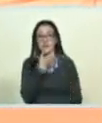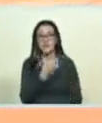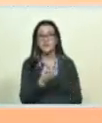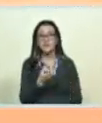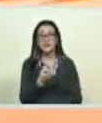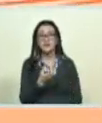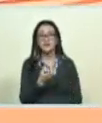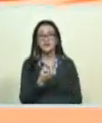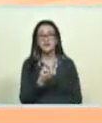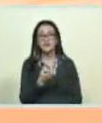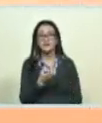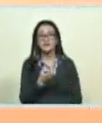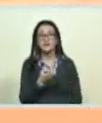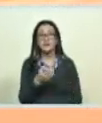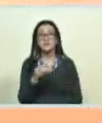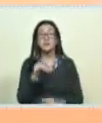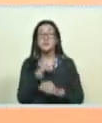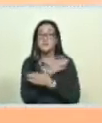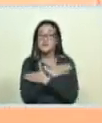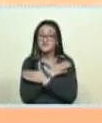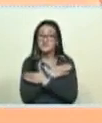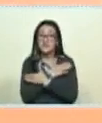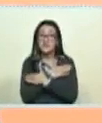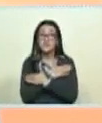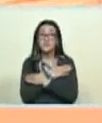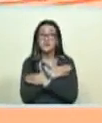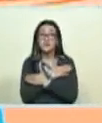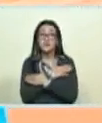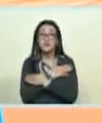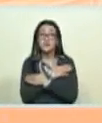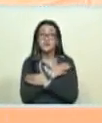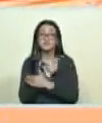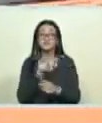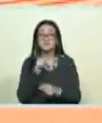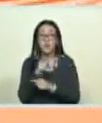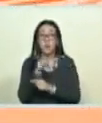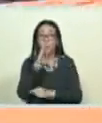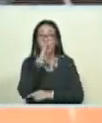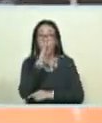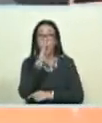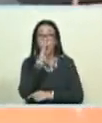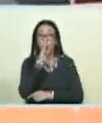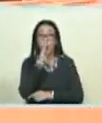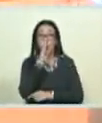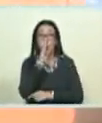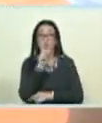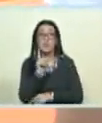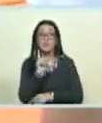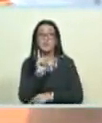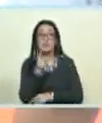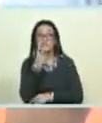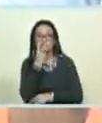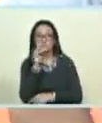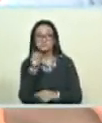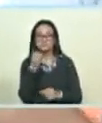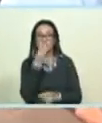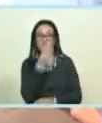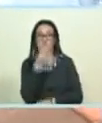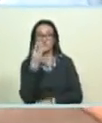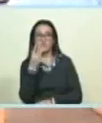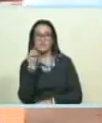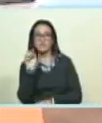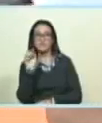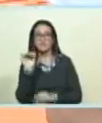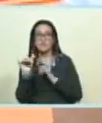Ay, disculpe. Felicidades. Para completar la asignación del bono navideño, debe visitar